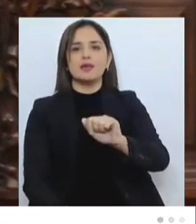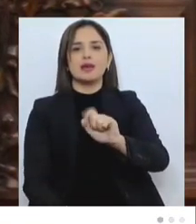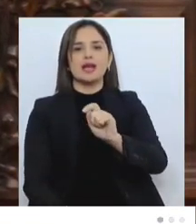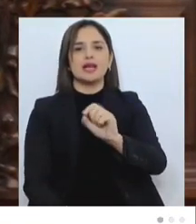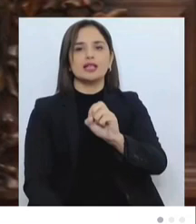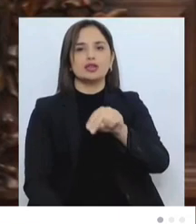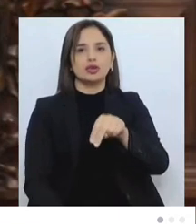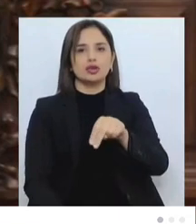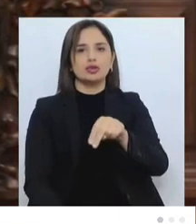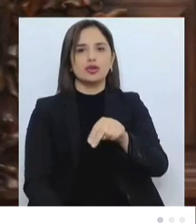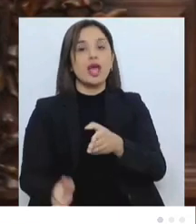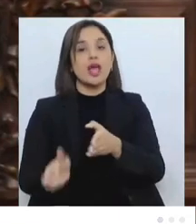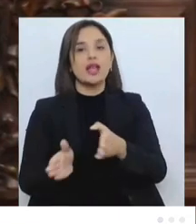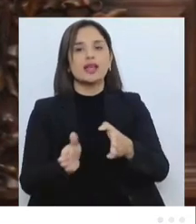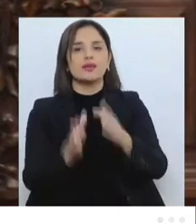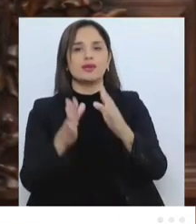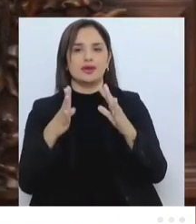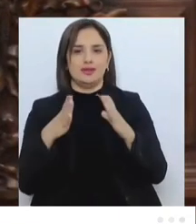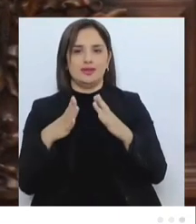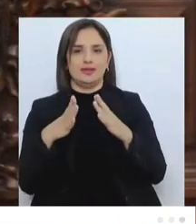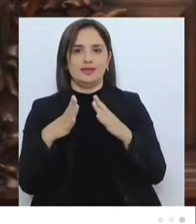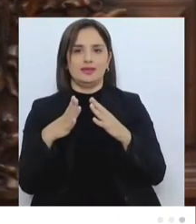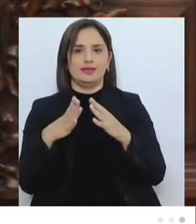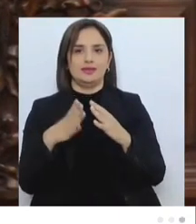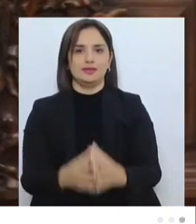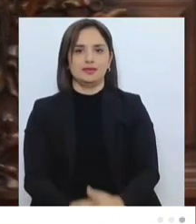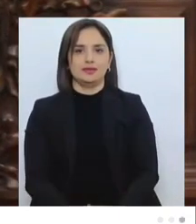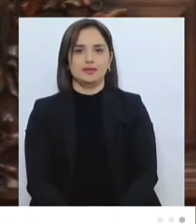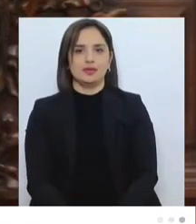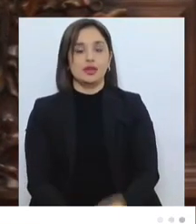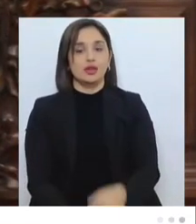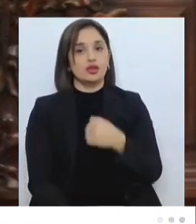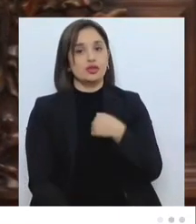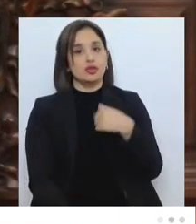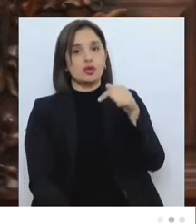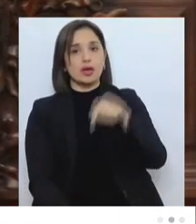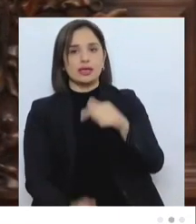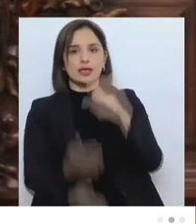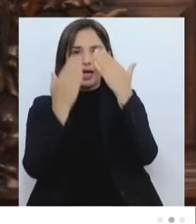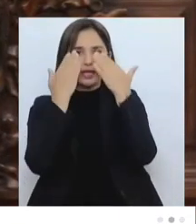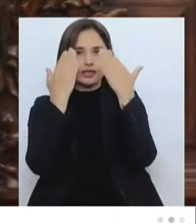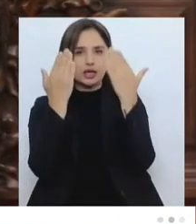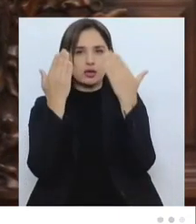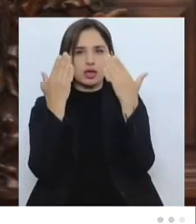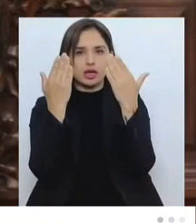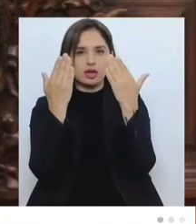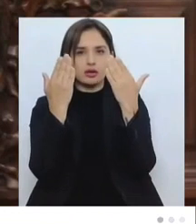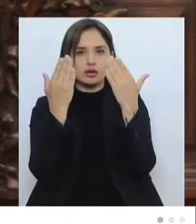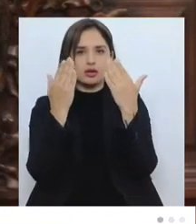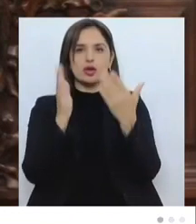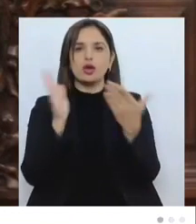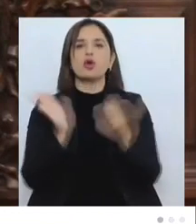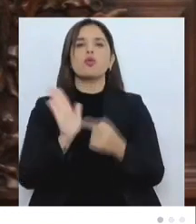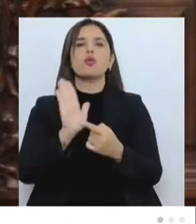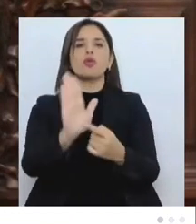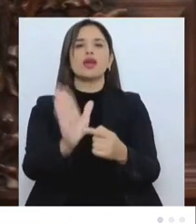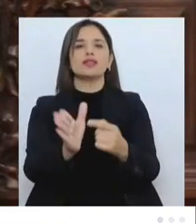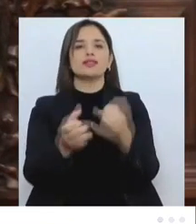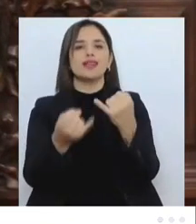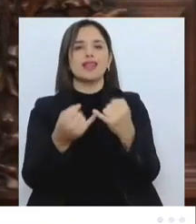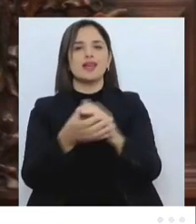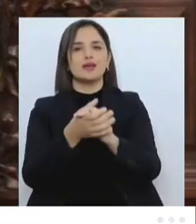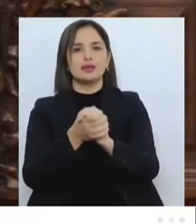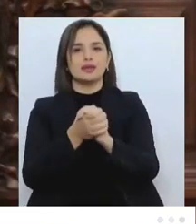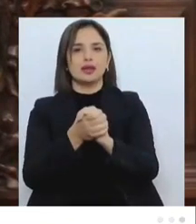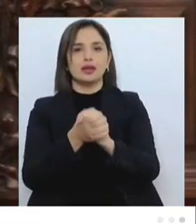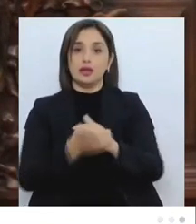camino a la felicidad. He venido aquí a saludarlos, como dije, en una señal de amistad, y quiero